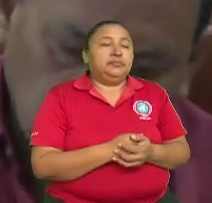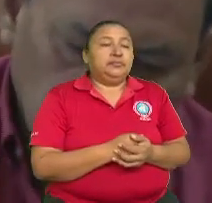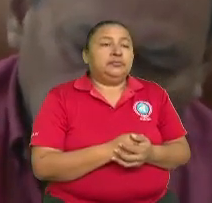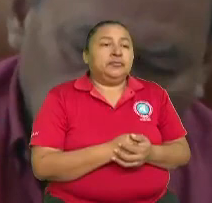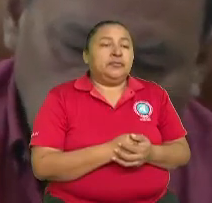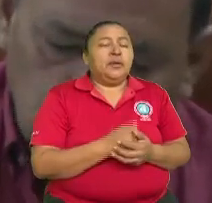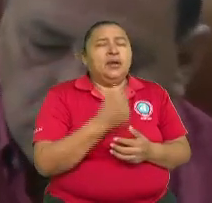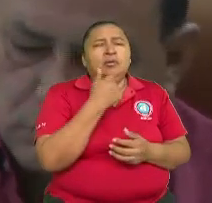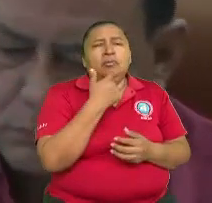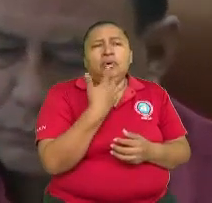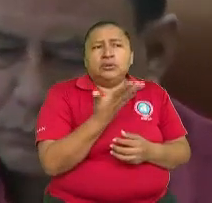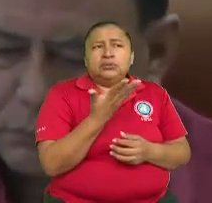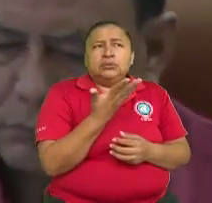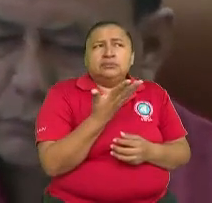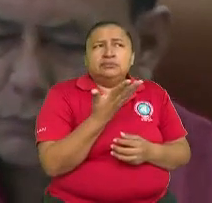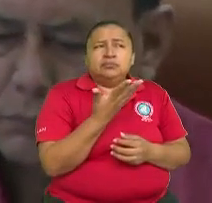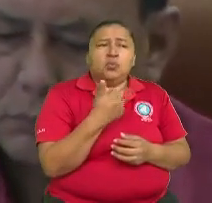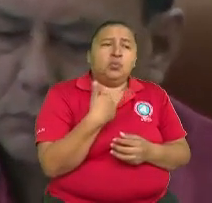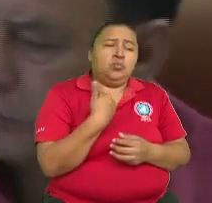Por lo tanto, cuando